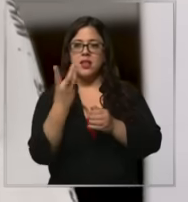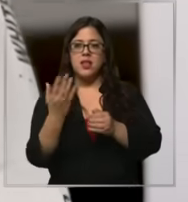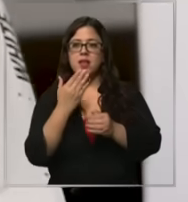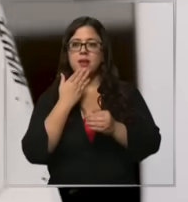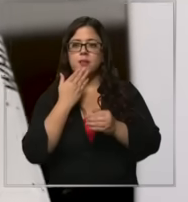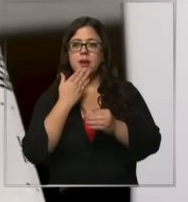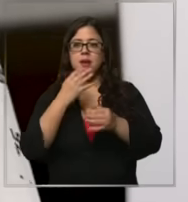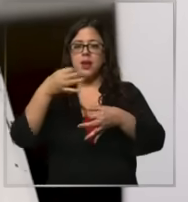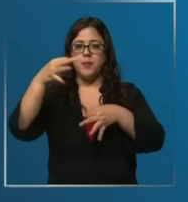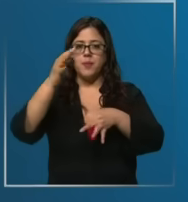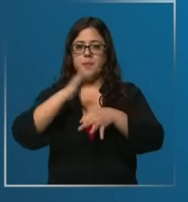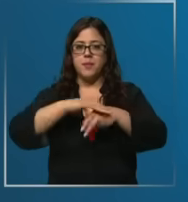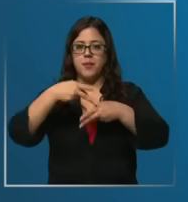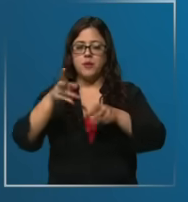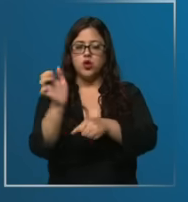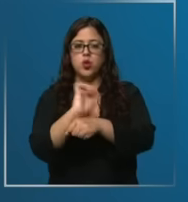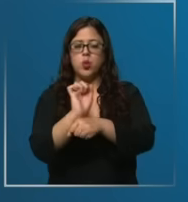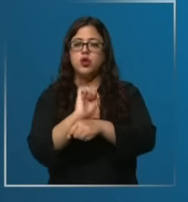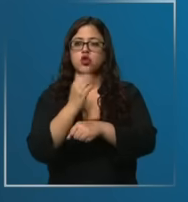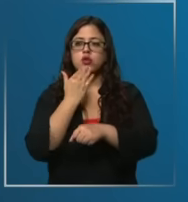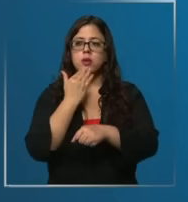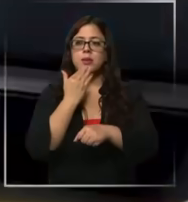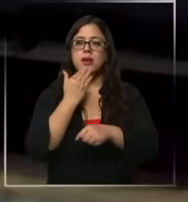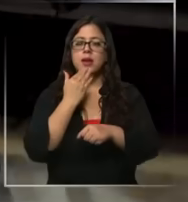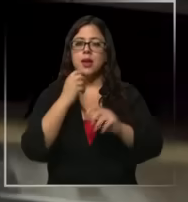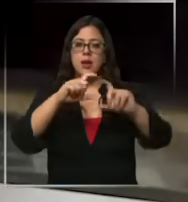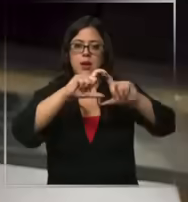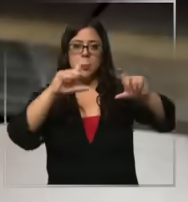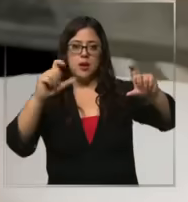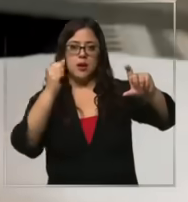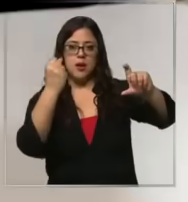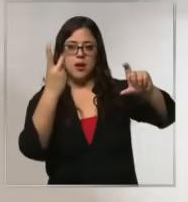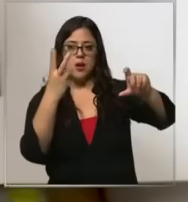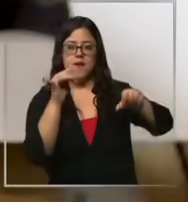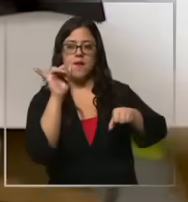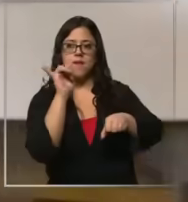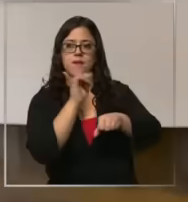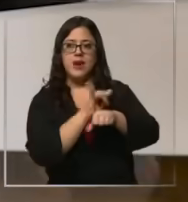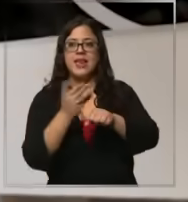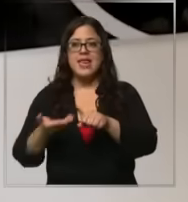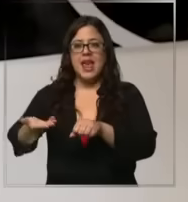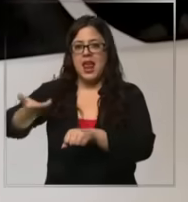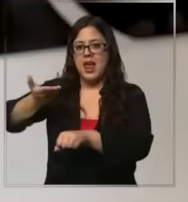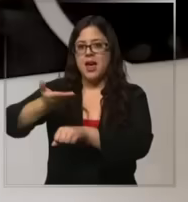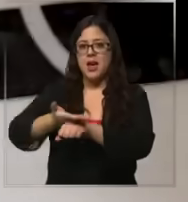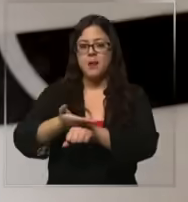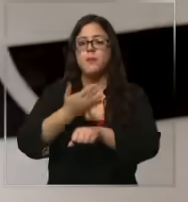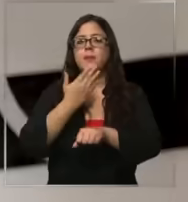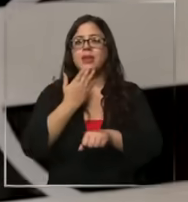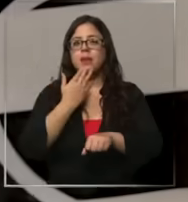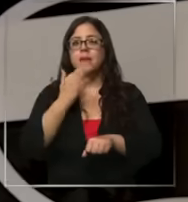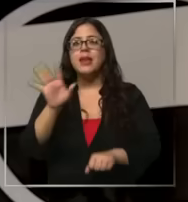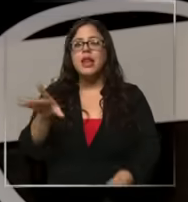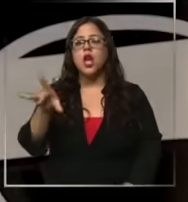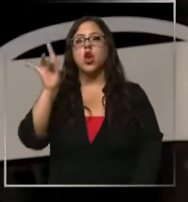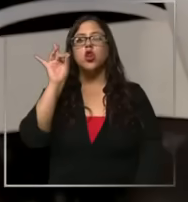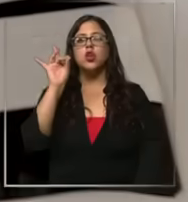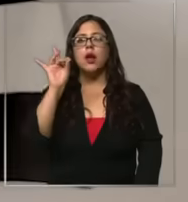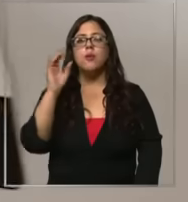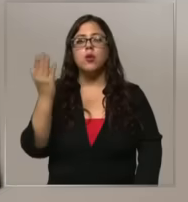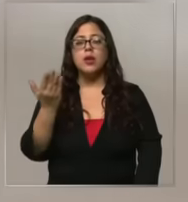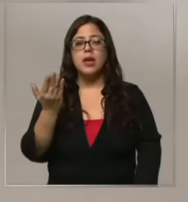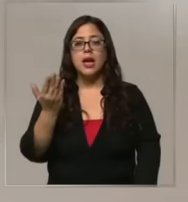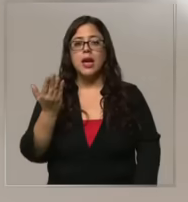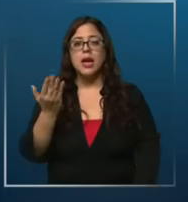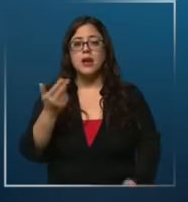tipo de falsificación, hasta placas patentes que él le solicitaba. También encontramos un